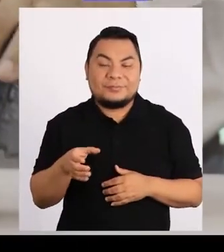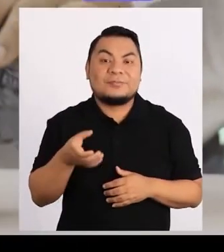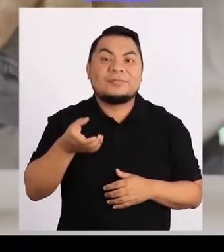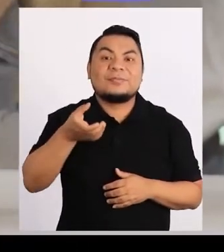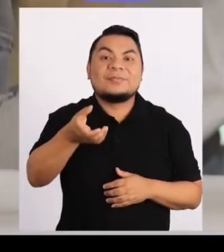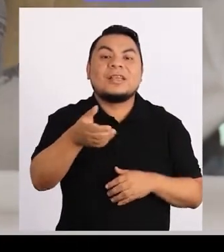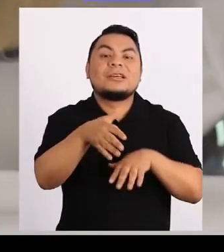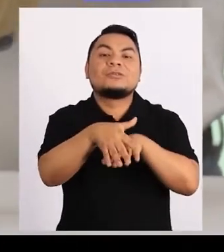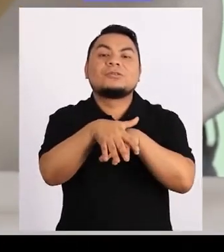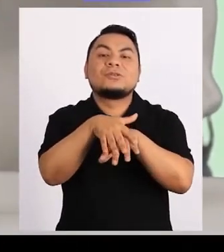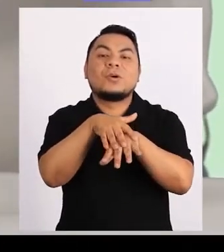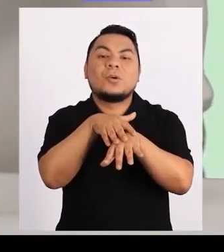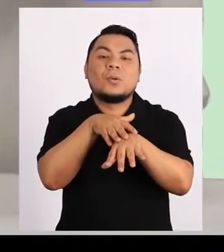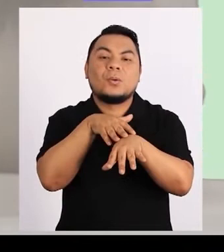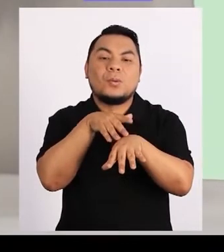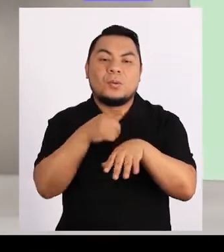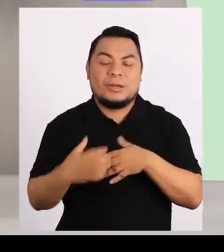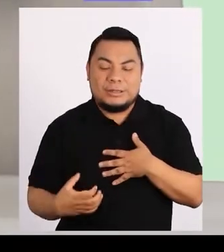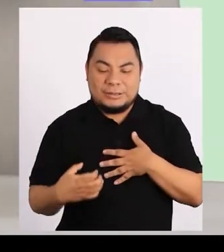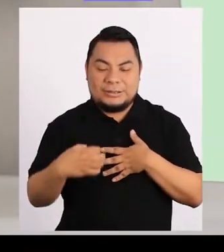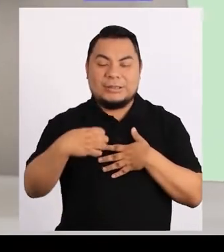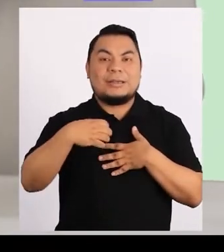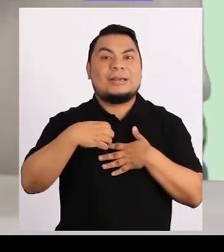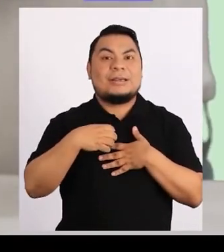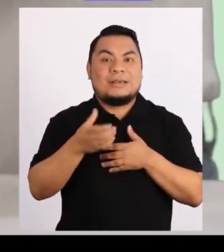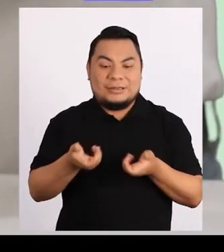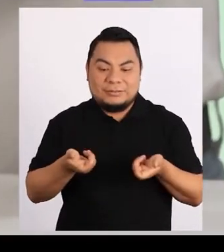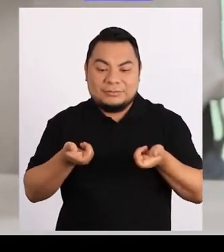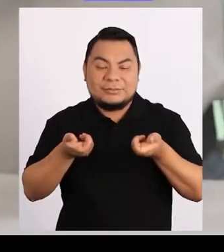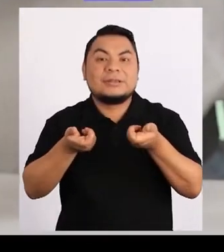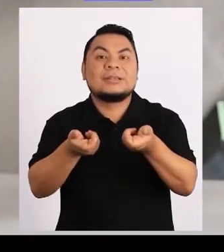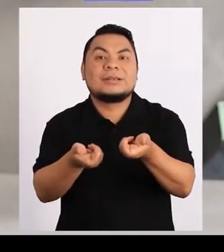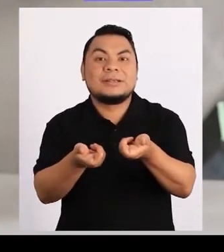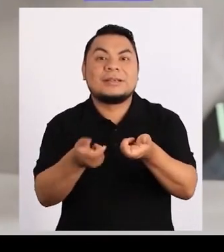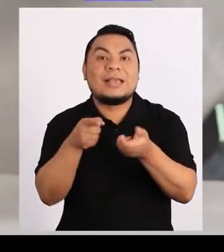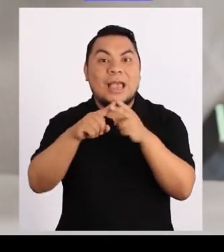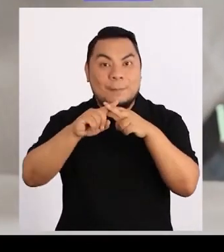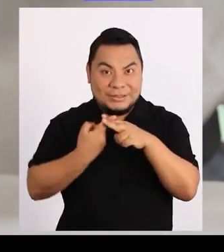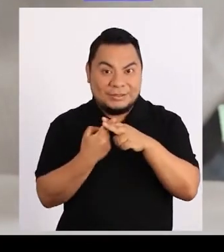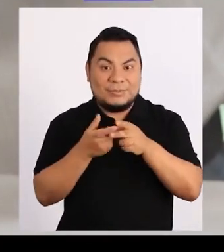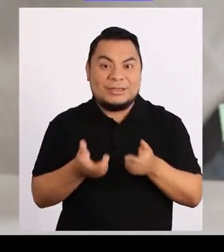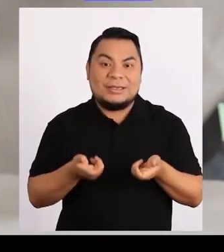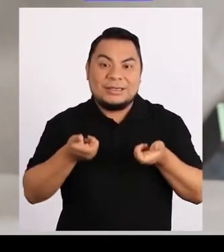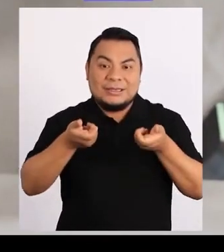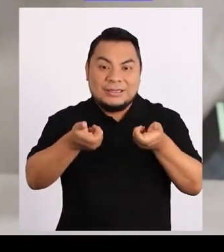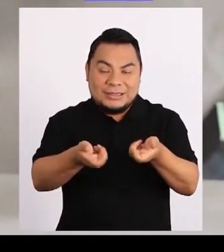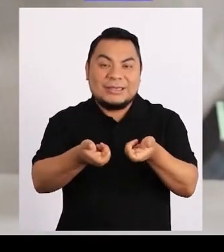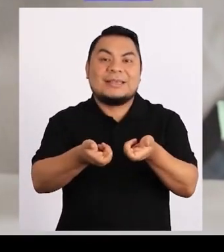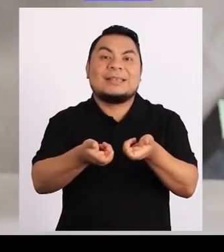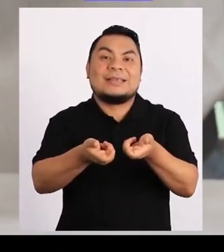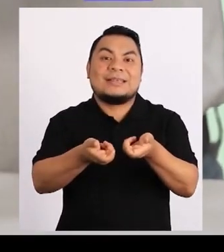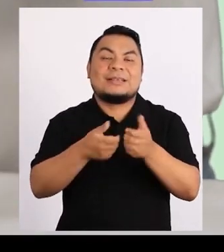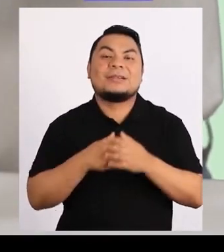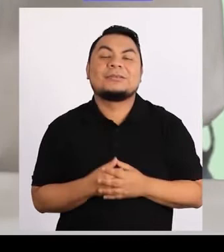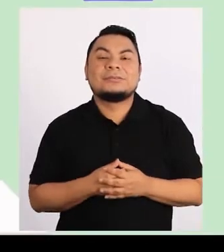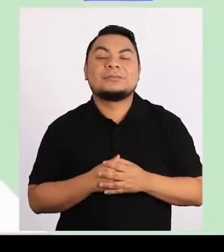rodillas suavemente hacia la barriga. Ayúdame, Jorge. Eso es, así empezamos a girar. Las rodillas